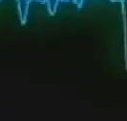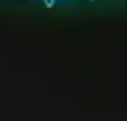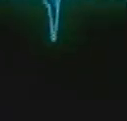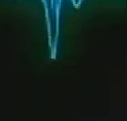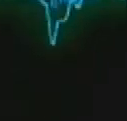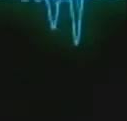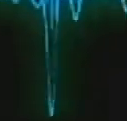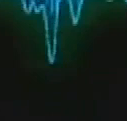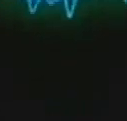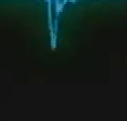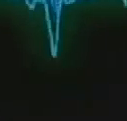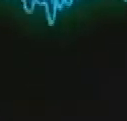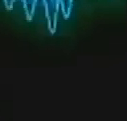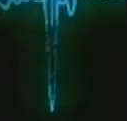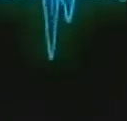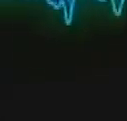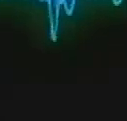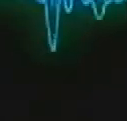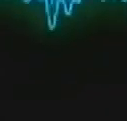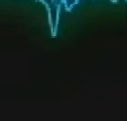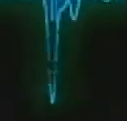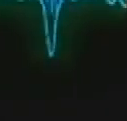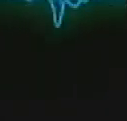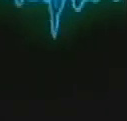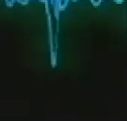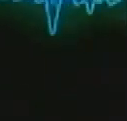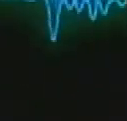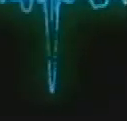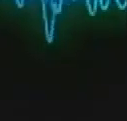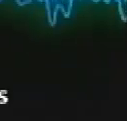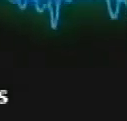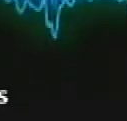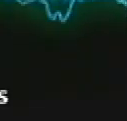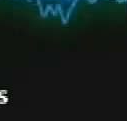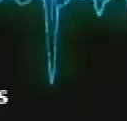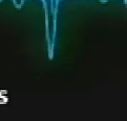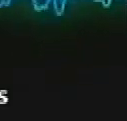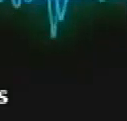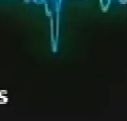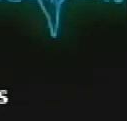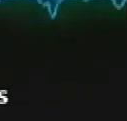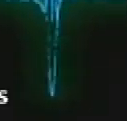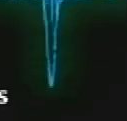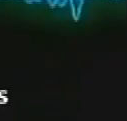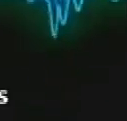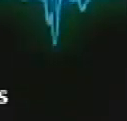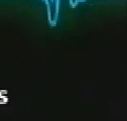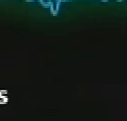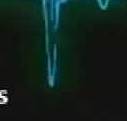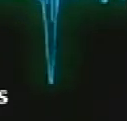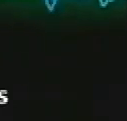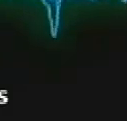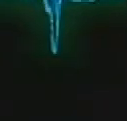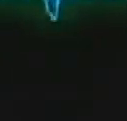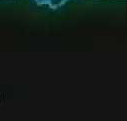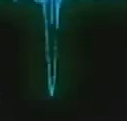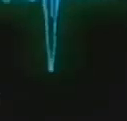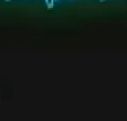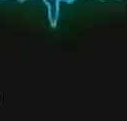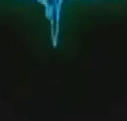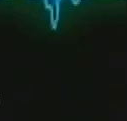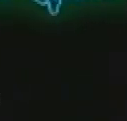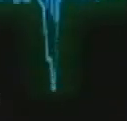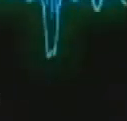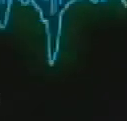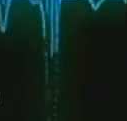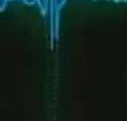operación. Debemos estar en cuenta que nadie sabe lo que estamos haciendo. No debemos